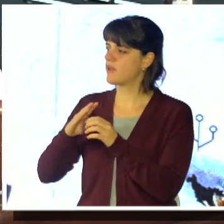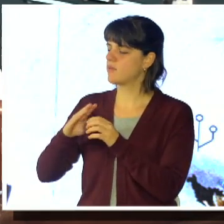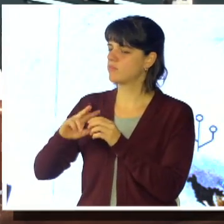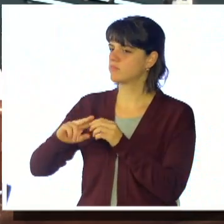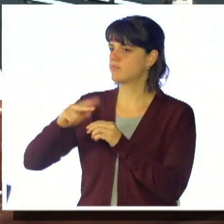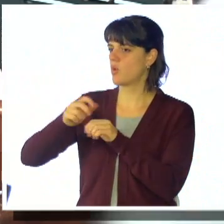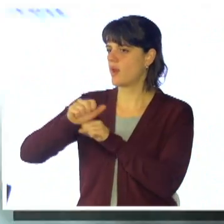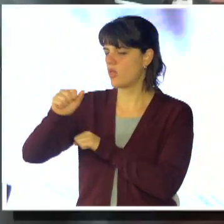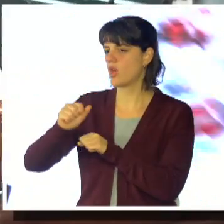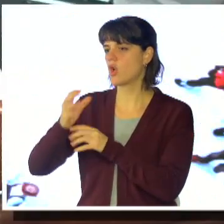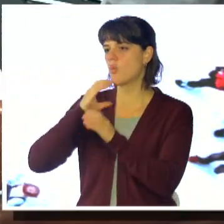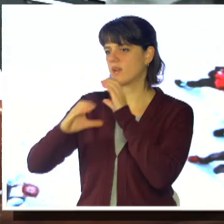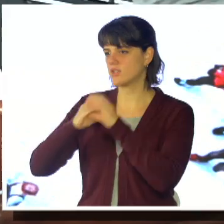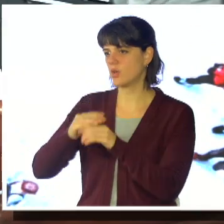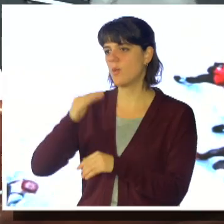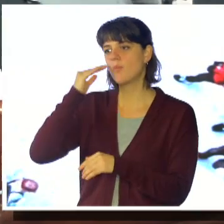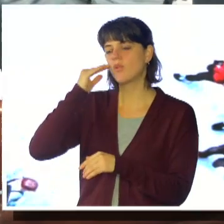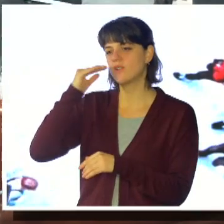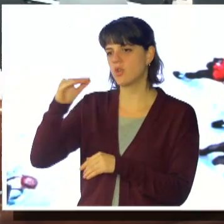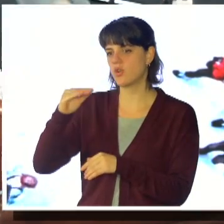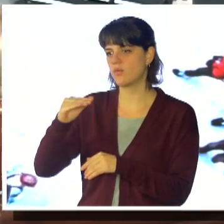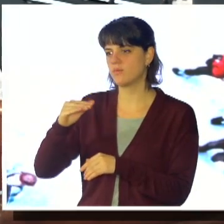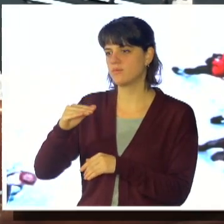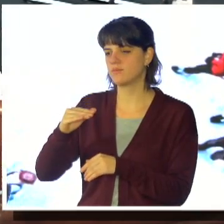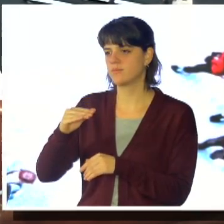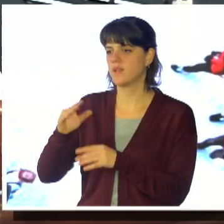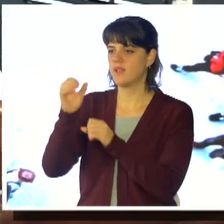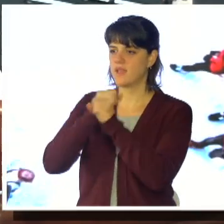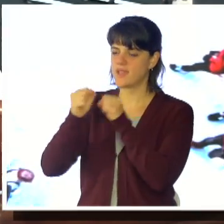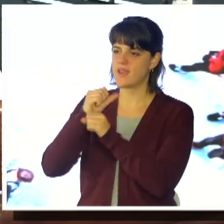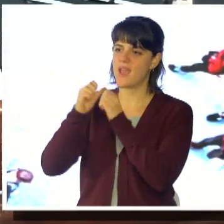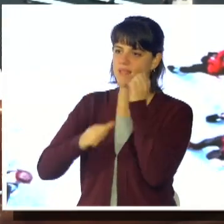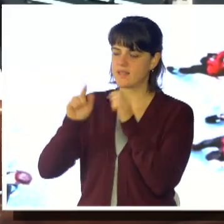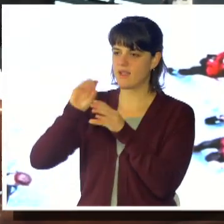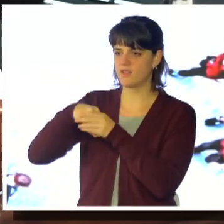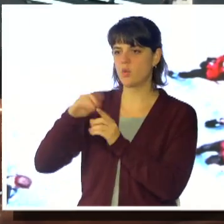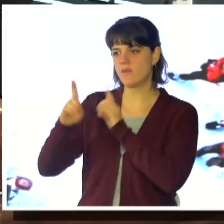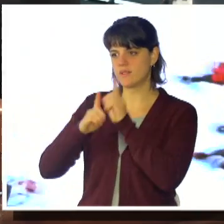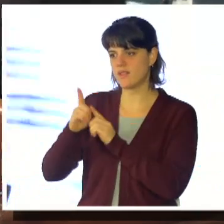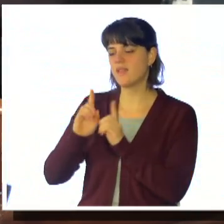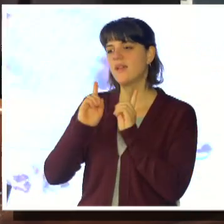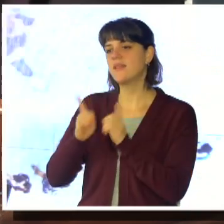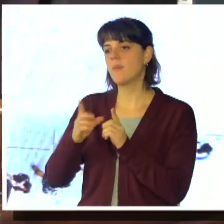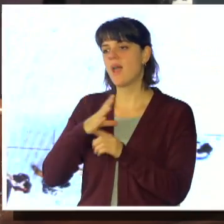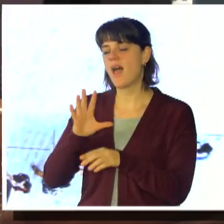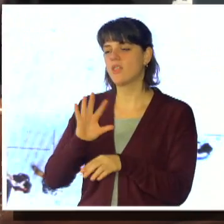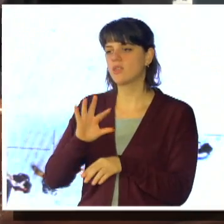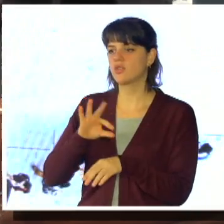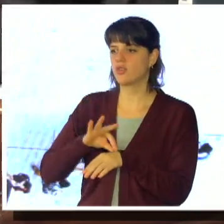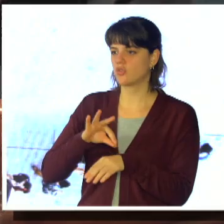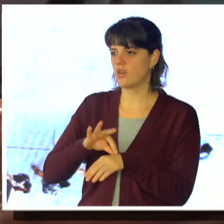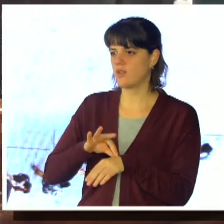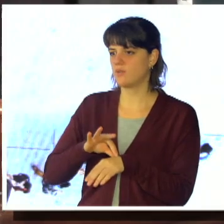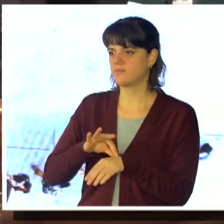e investigador en el Departamento de Radiofrecuencia del Instituto de Ingeniería Eléctrica de esa universidad y doctorado en curso en el área de sistemas